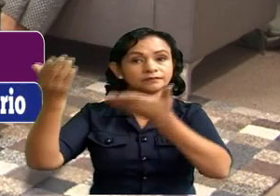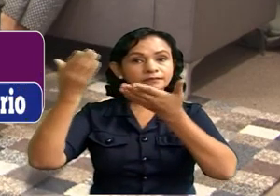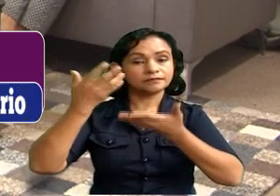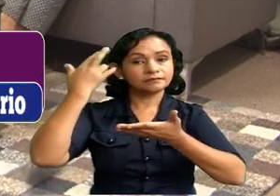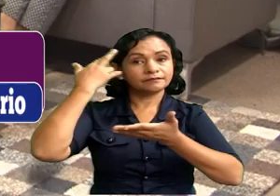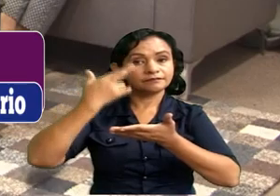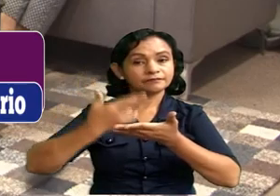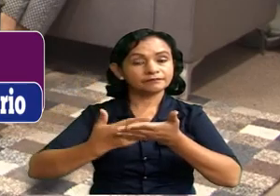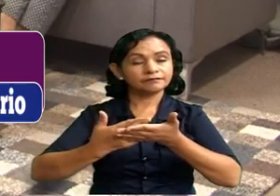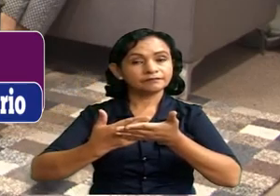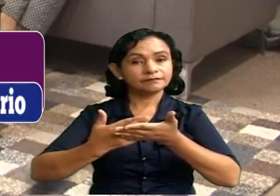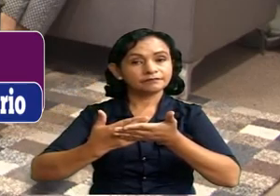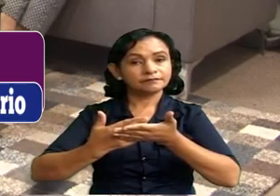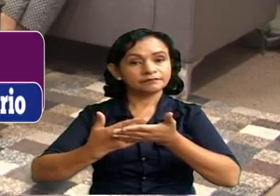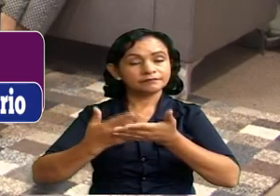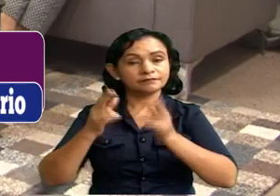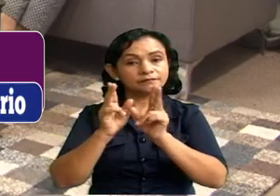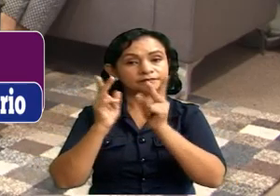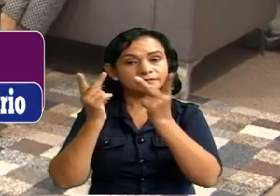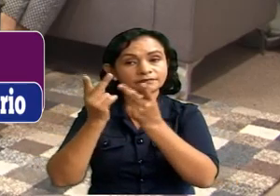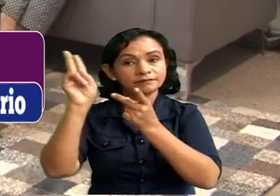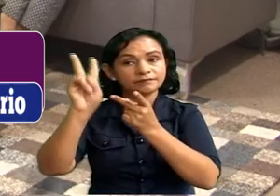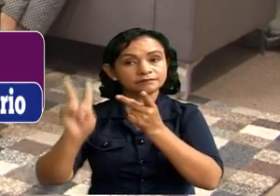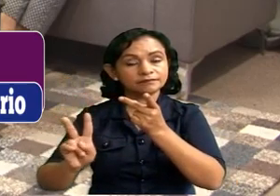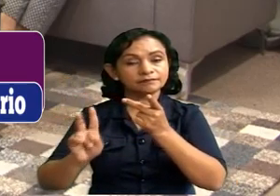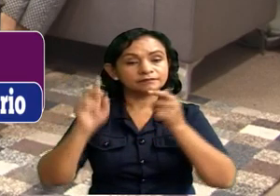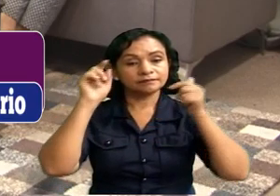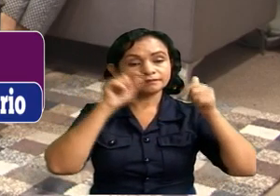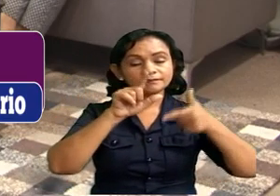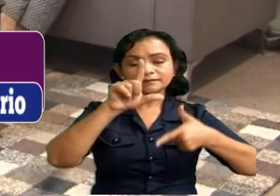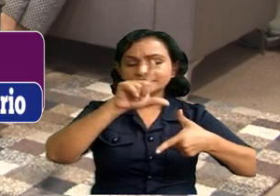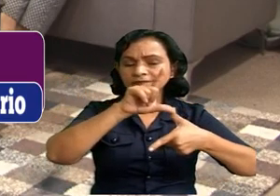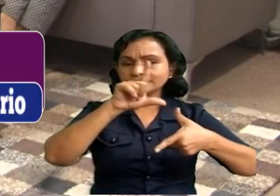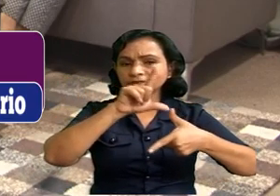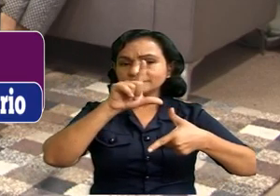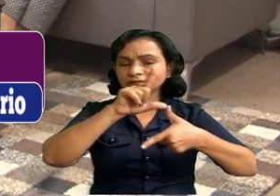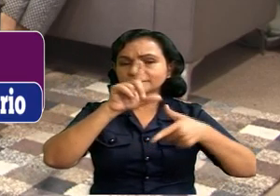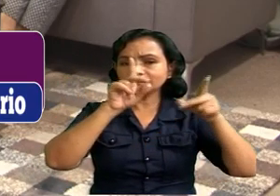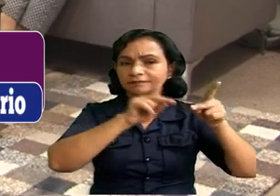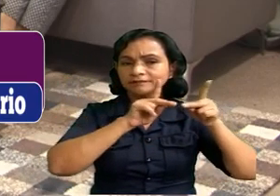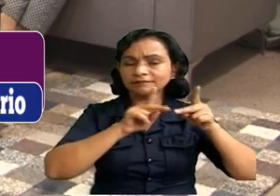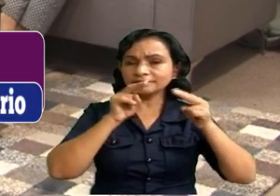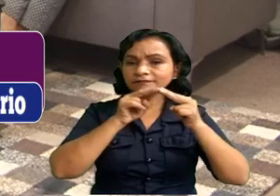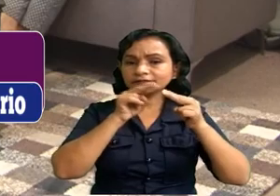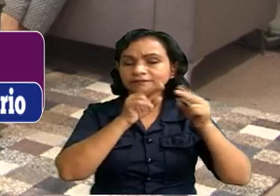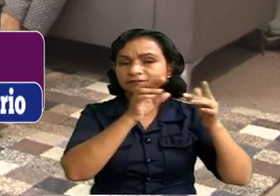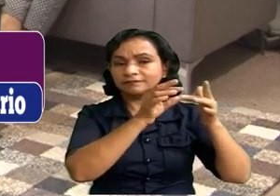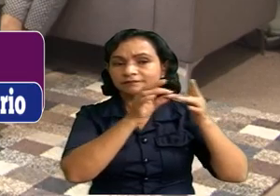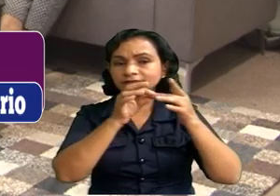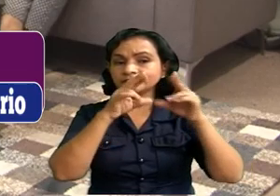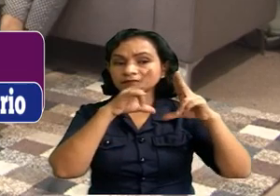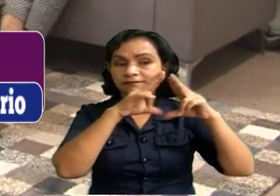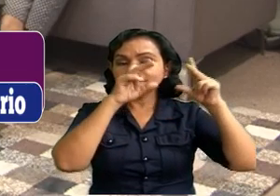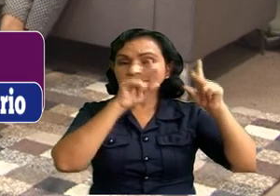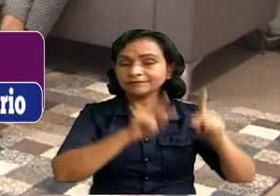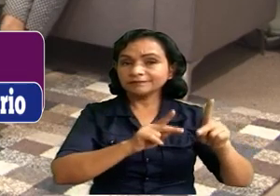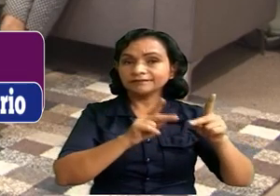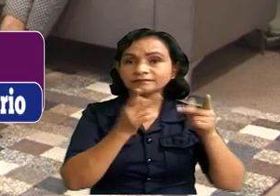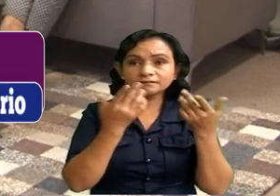dejó calado, no solo en su pueblo venezolano, sino en Latinoamérica y especialmente en los nicaragüenses,